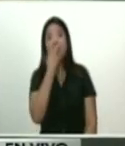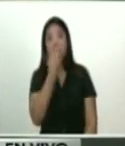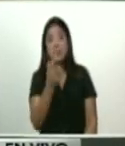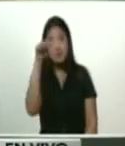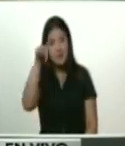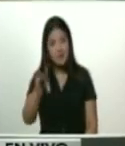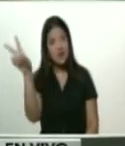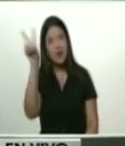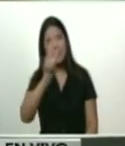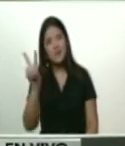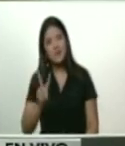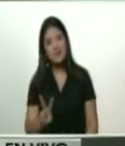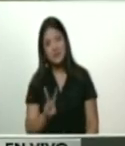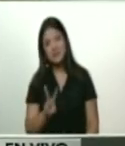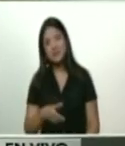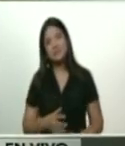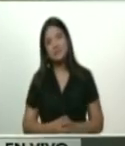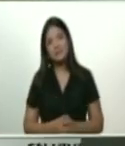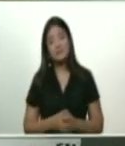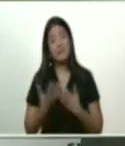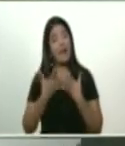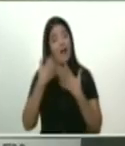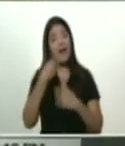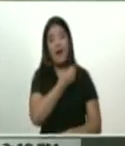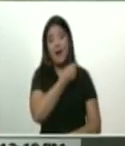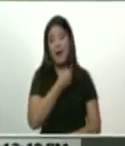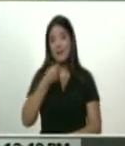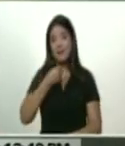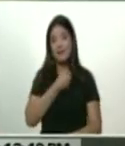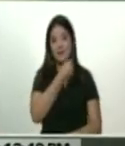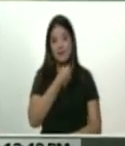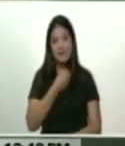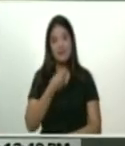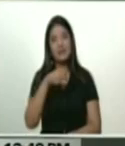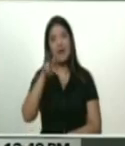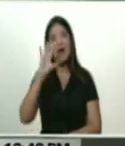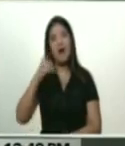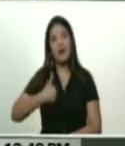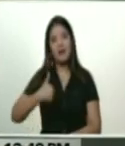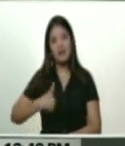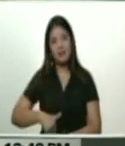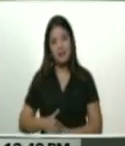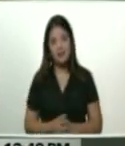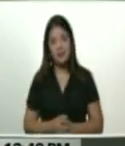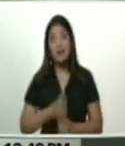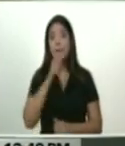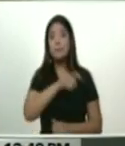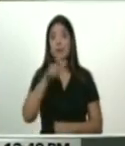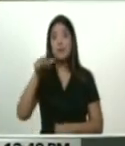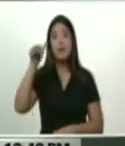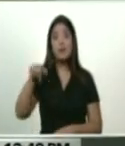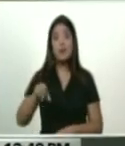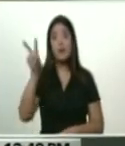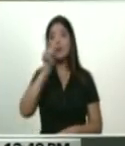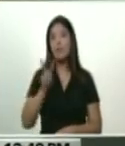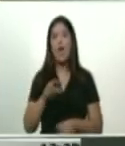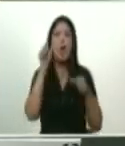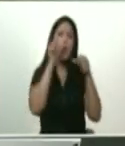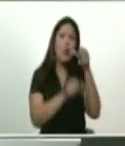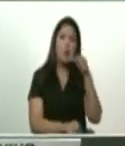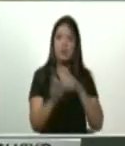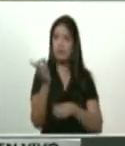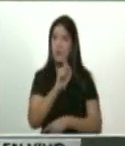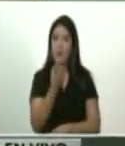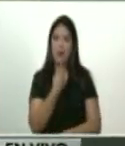a Venezuela, ese gran artista y trovador argentino. Los artistas nacionales,